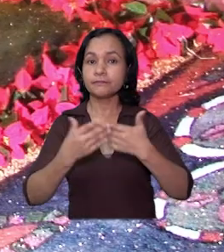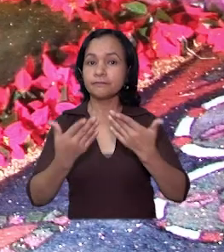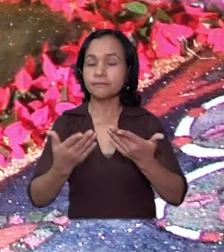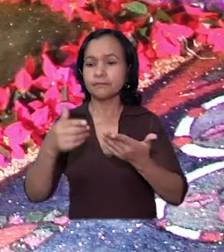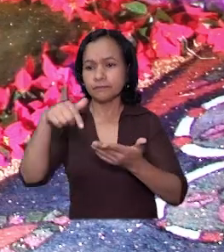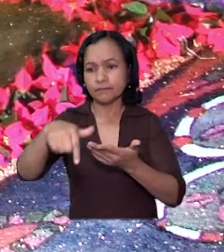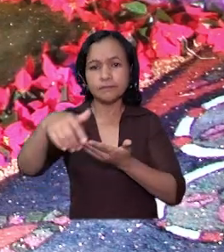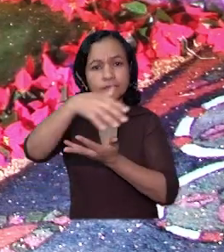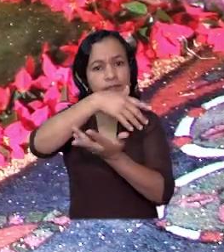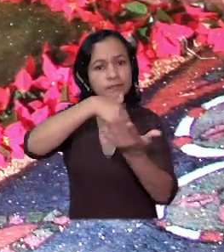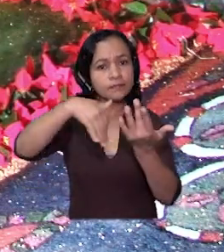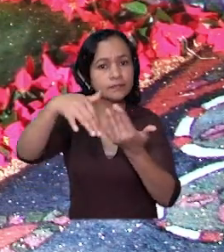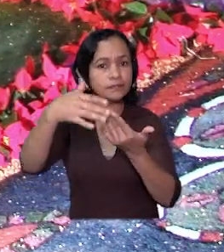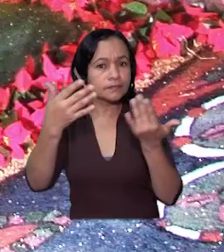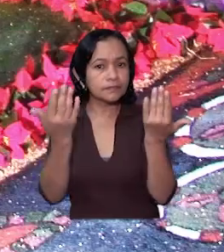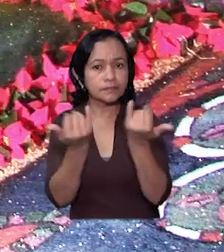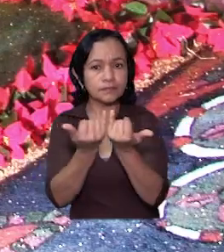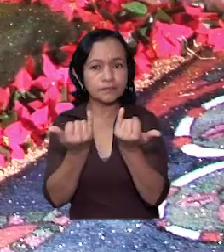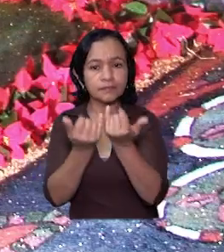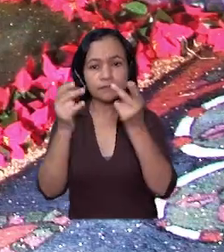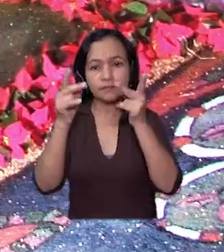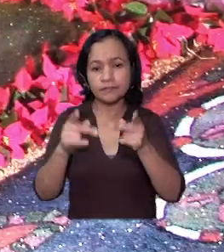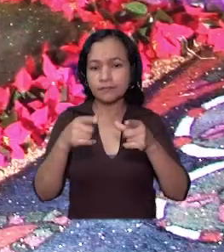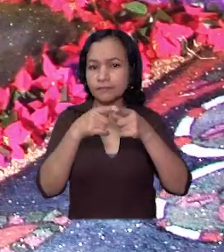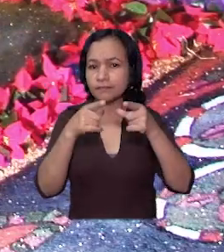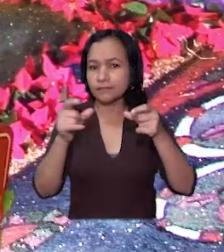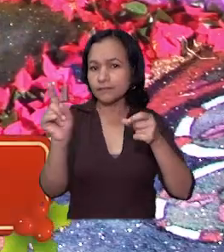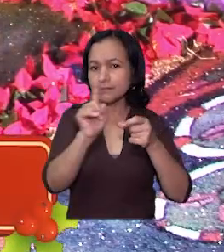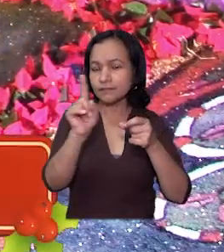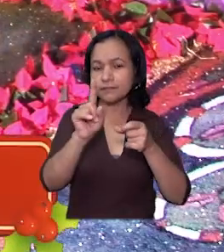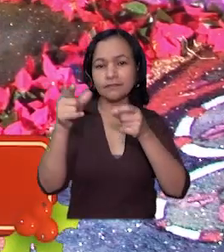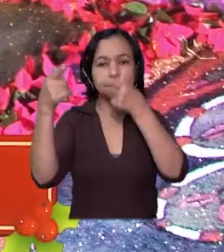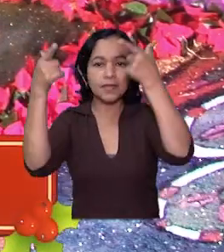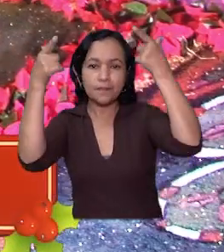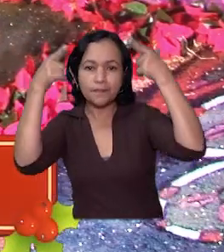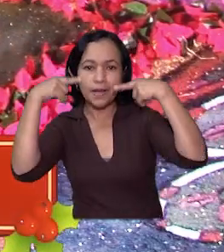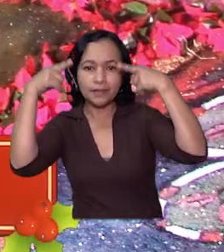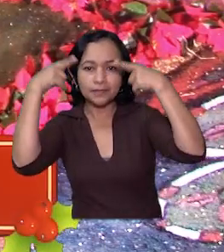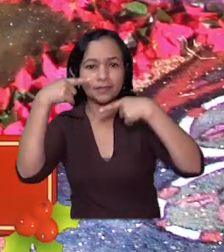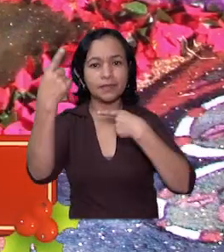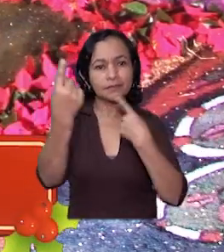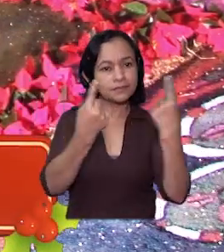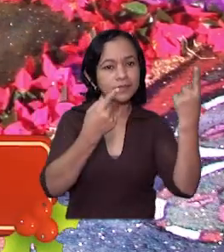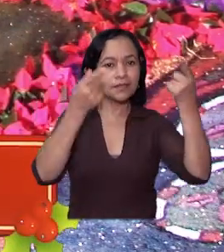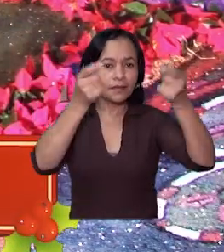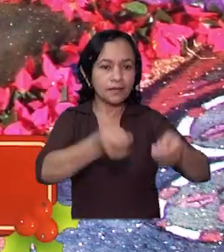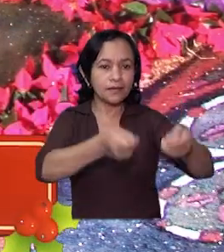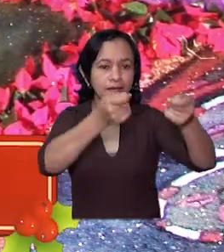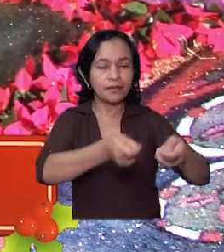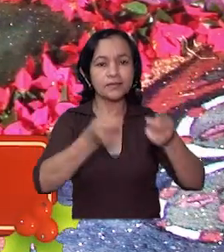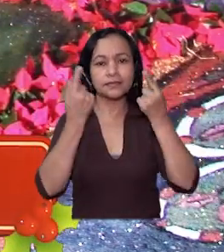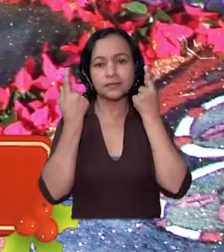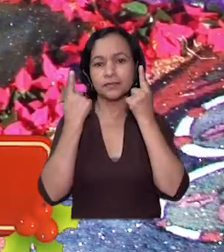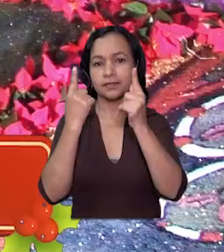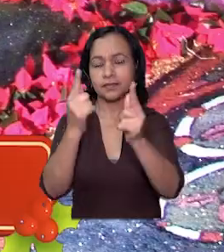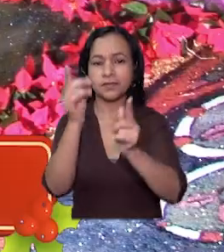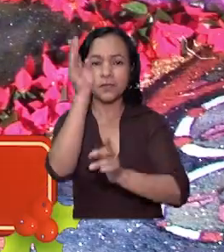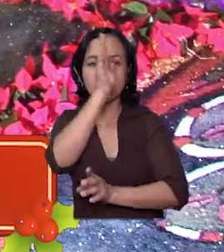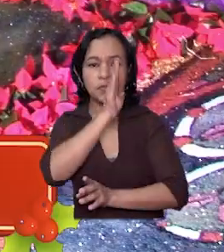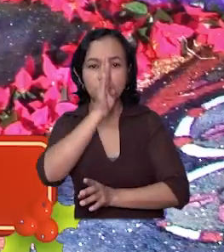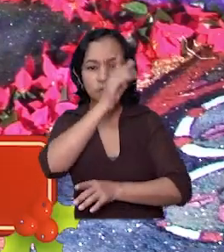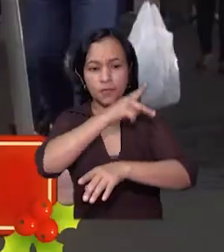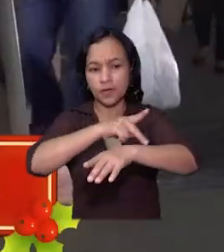Convergen aquí no solo la gente de Managua, sino la gente de Masaya, la gente de Granada, la gente de Chinandega, de Bluefield, de